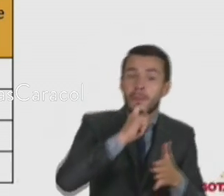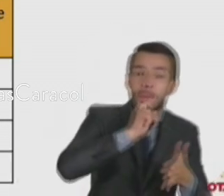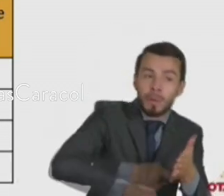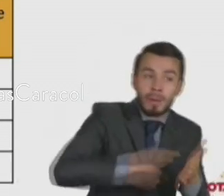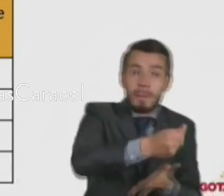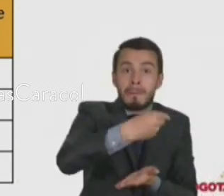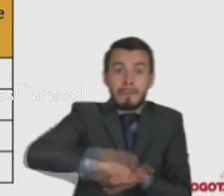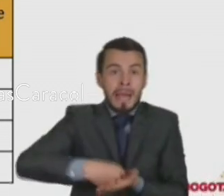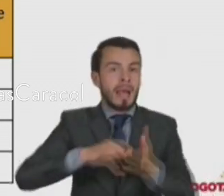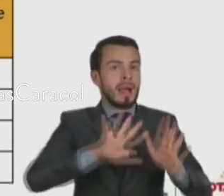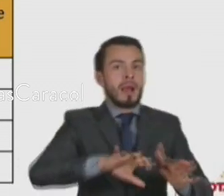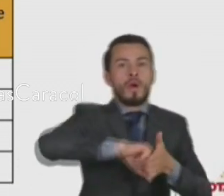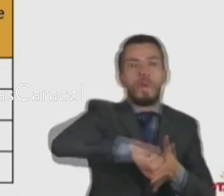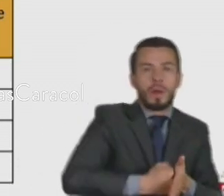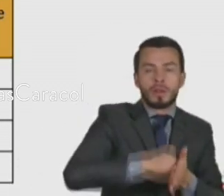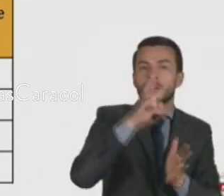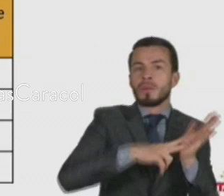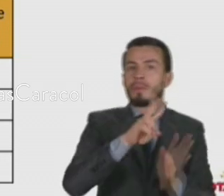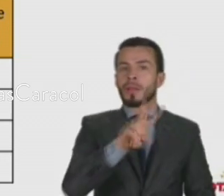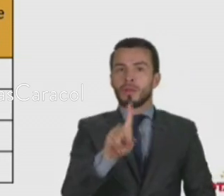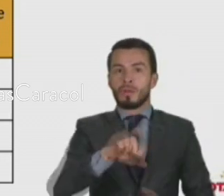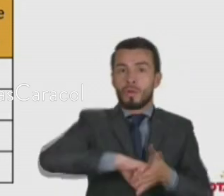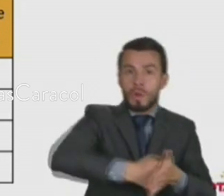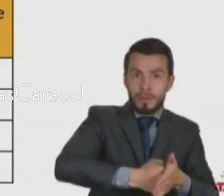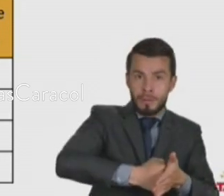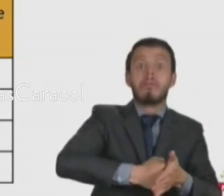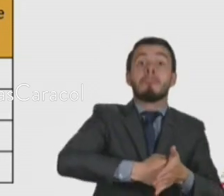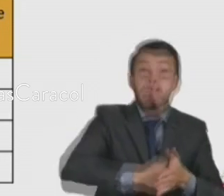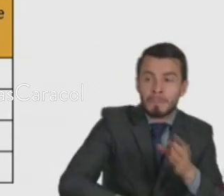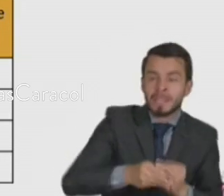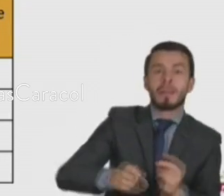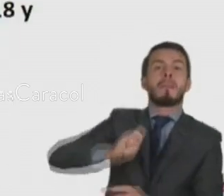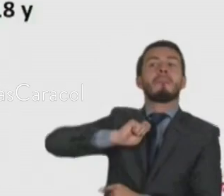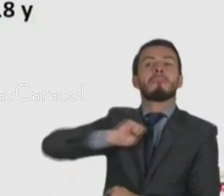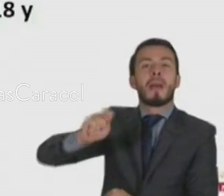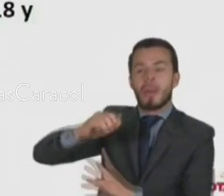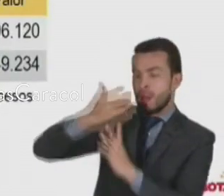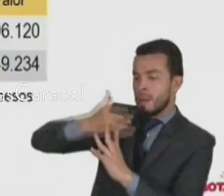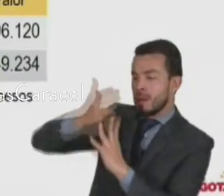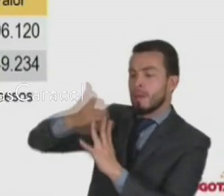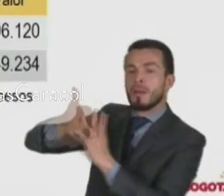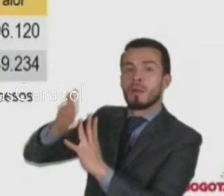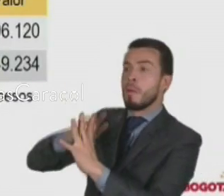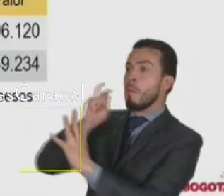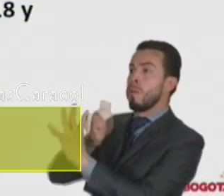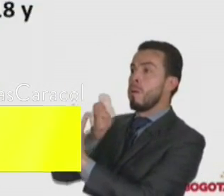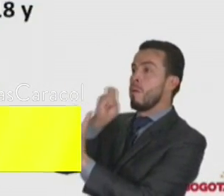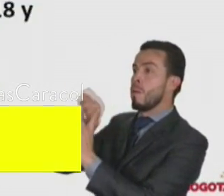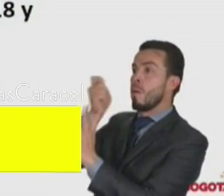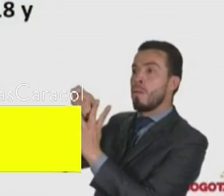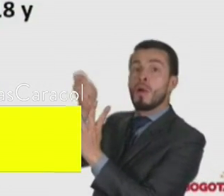en el año 2021. Pago a cuotas, hasta 4 cuotas sin intereses para quienes lo necesiten.